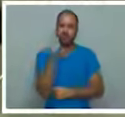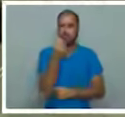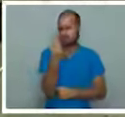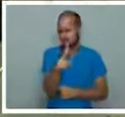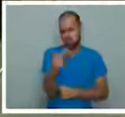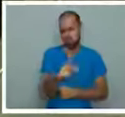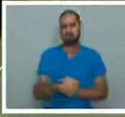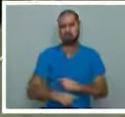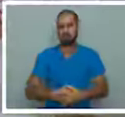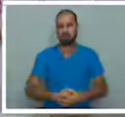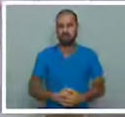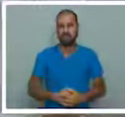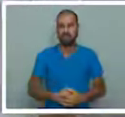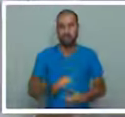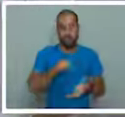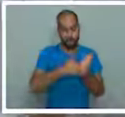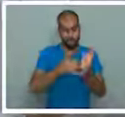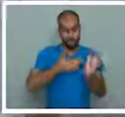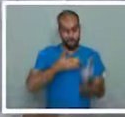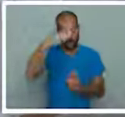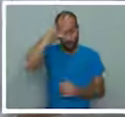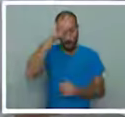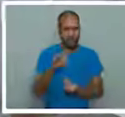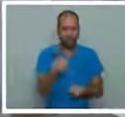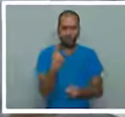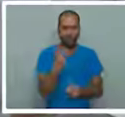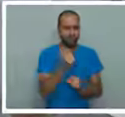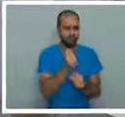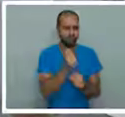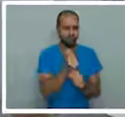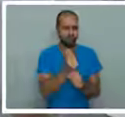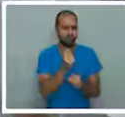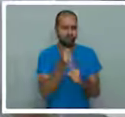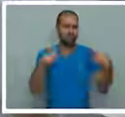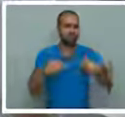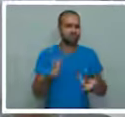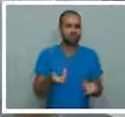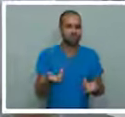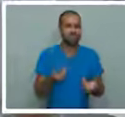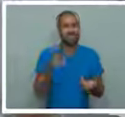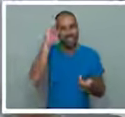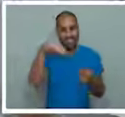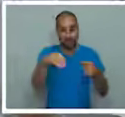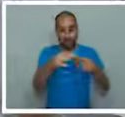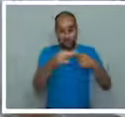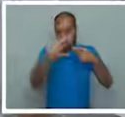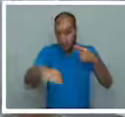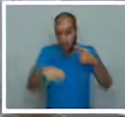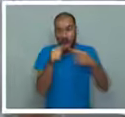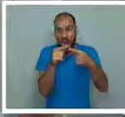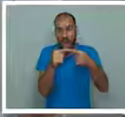acá en estos momentos la conservación del cdm de bovino biotecnológicamente manipulado que es como soya o